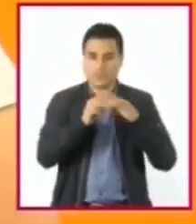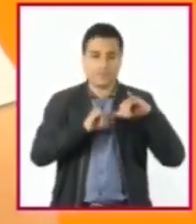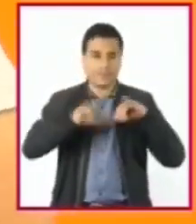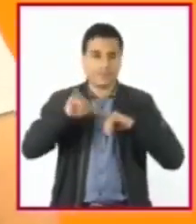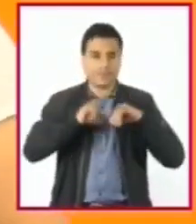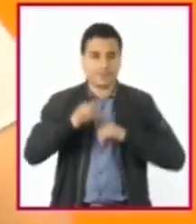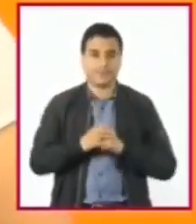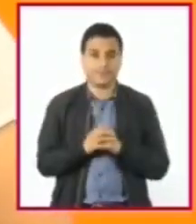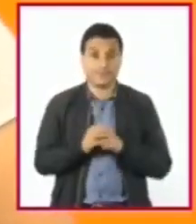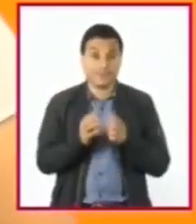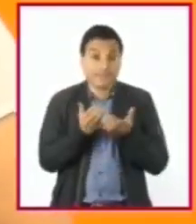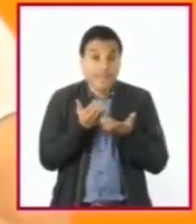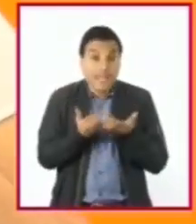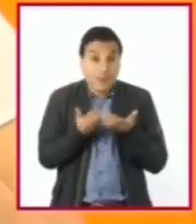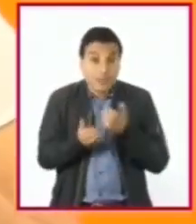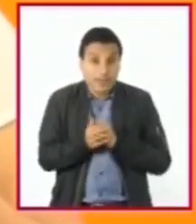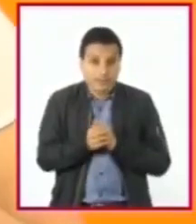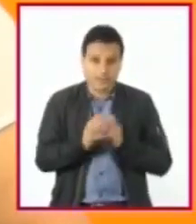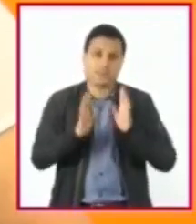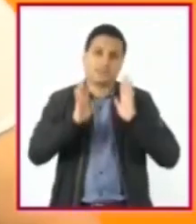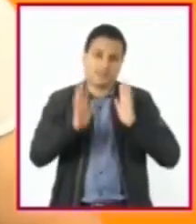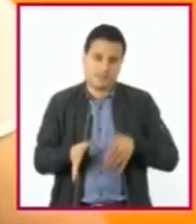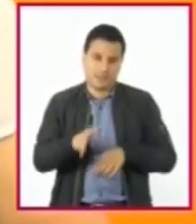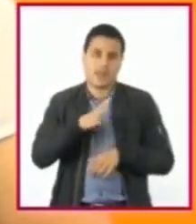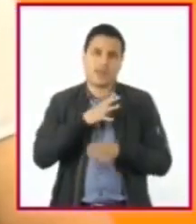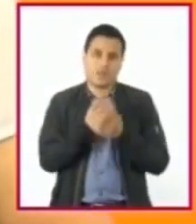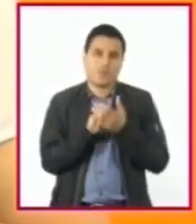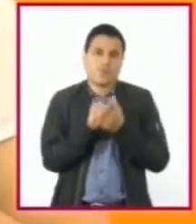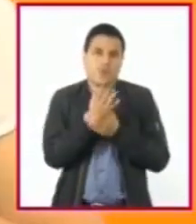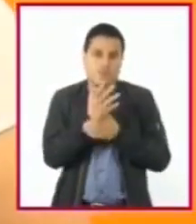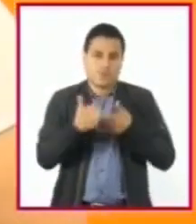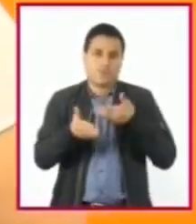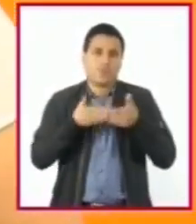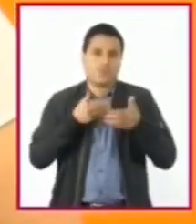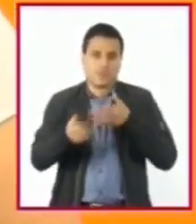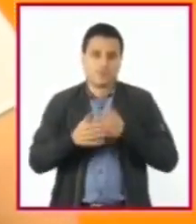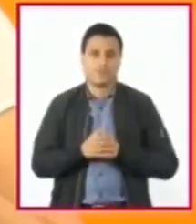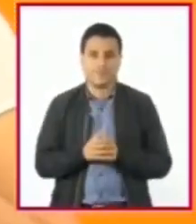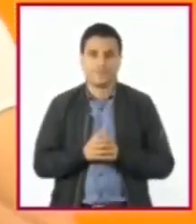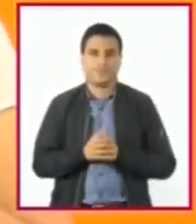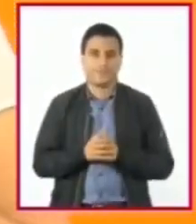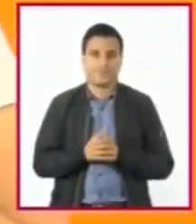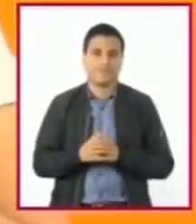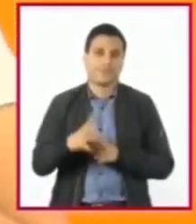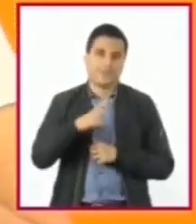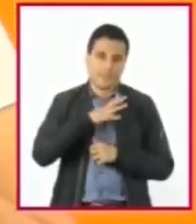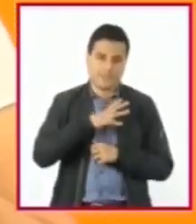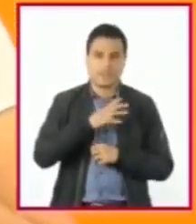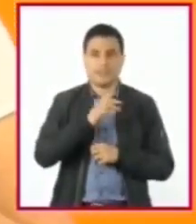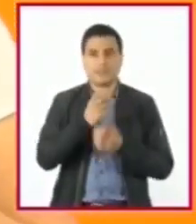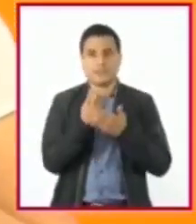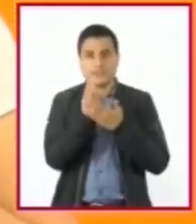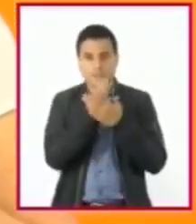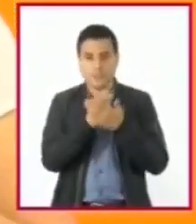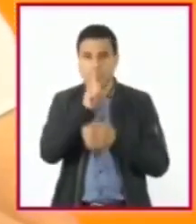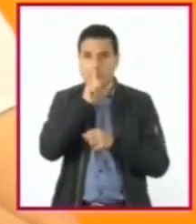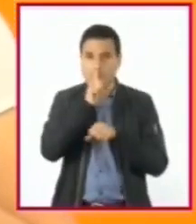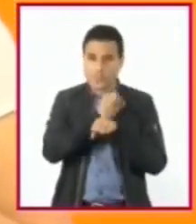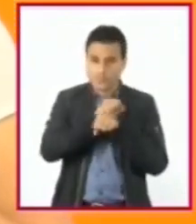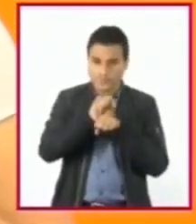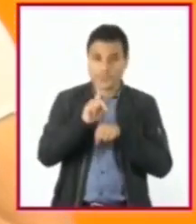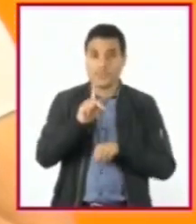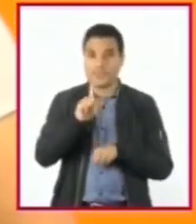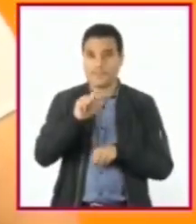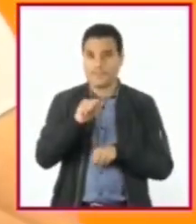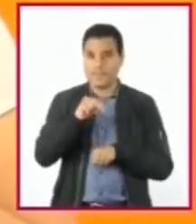bocetos. Actualmente tenemos nuevas formas de representar el espacio geográfico: los croquis, los planos,